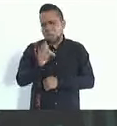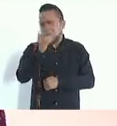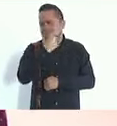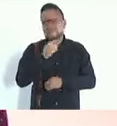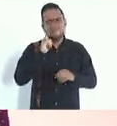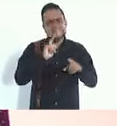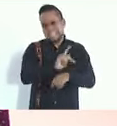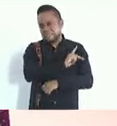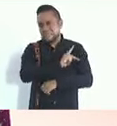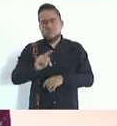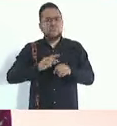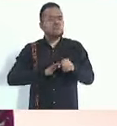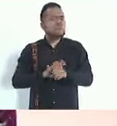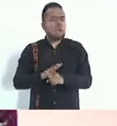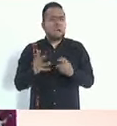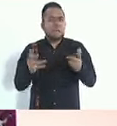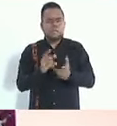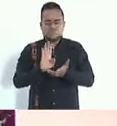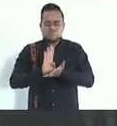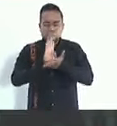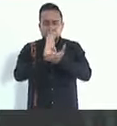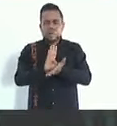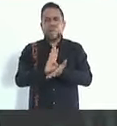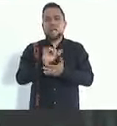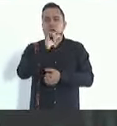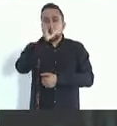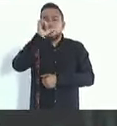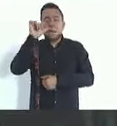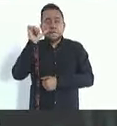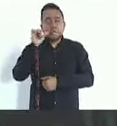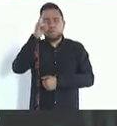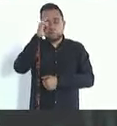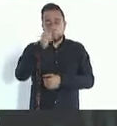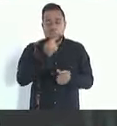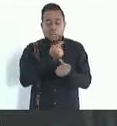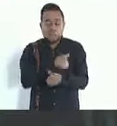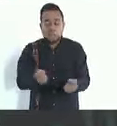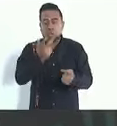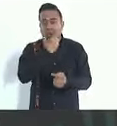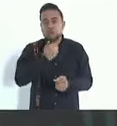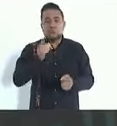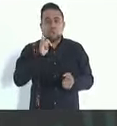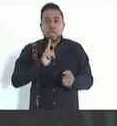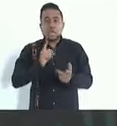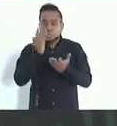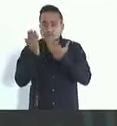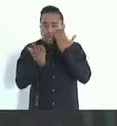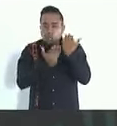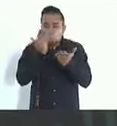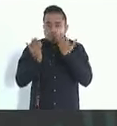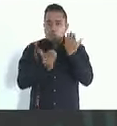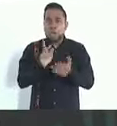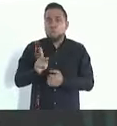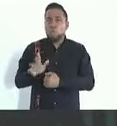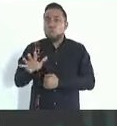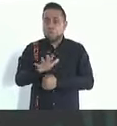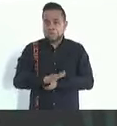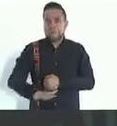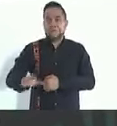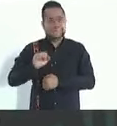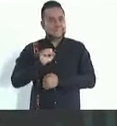hacer universal la beca Benito Juárez para todos los niños y niñas que estudian en escuela pública,